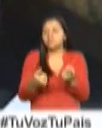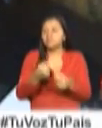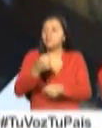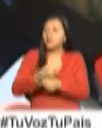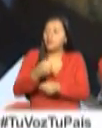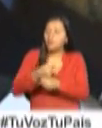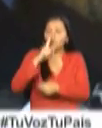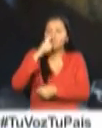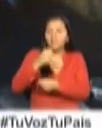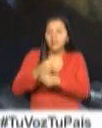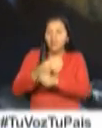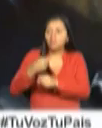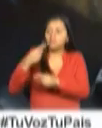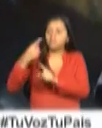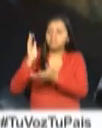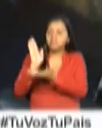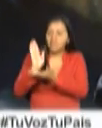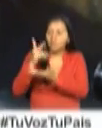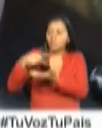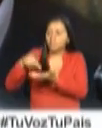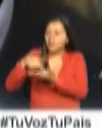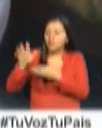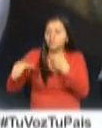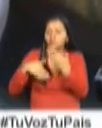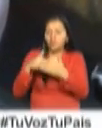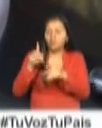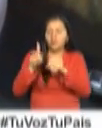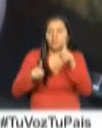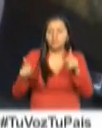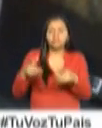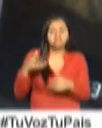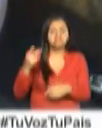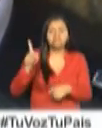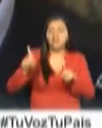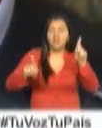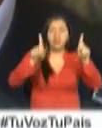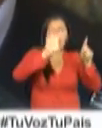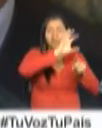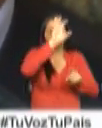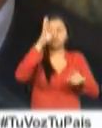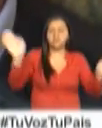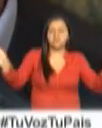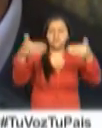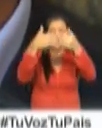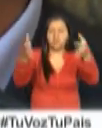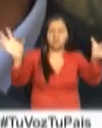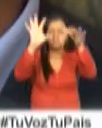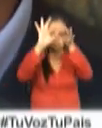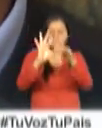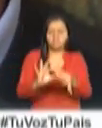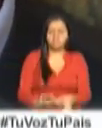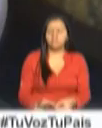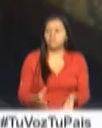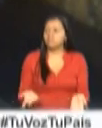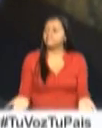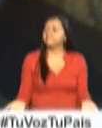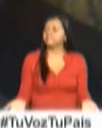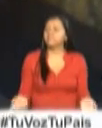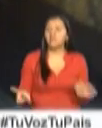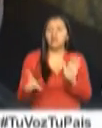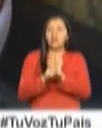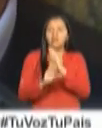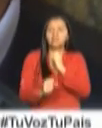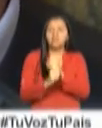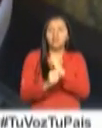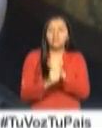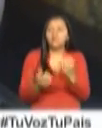los empleados de la UNE. En muchas sedes ni siquiera se dio acceso, es decir, ahora ya están incumpliendo también el Código de Trabajo.